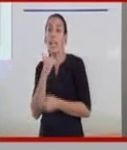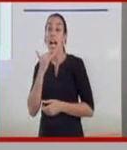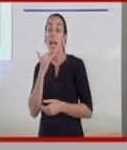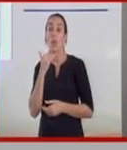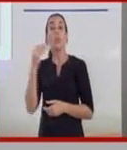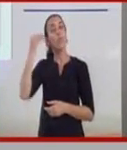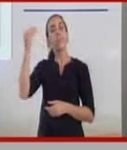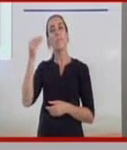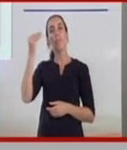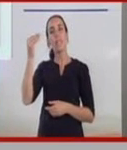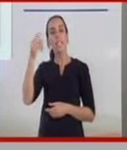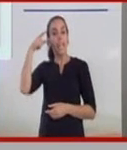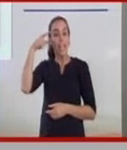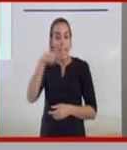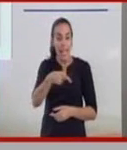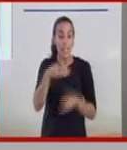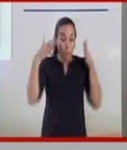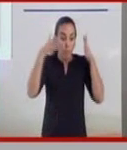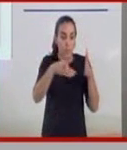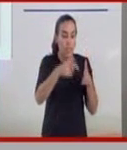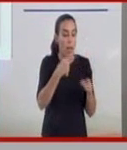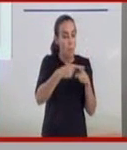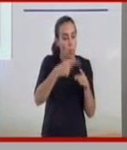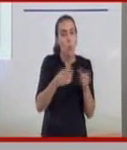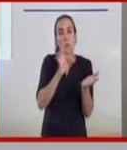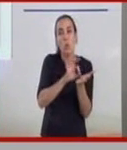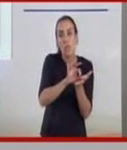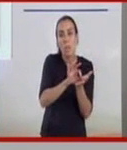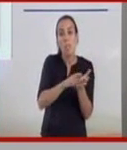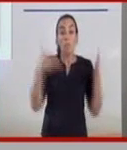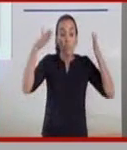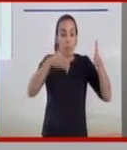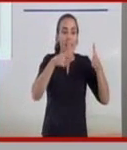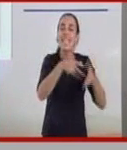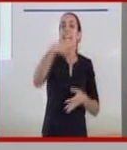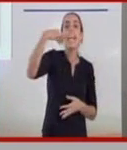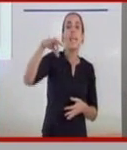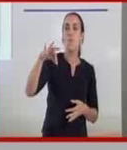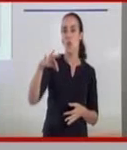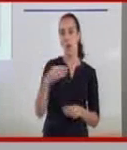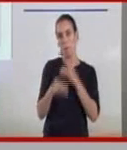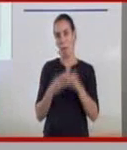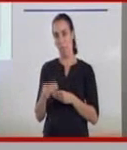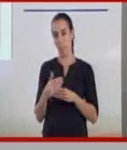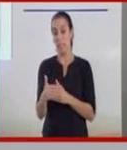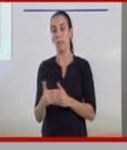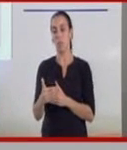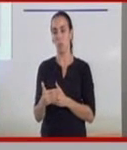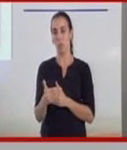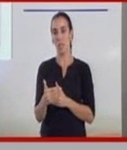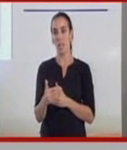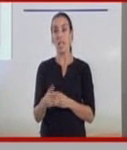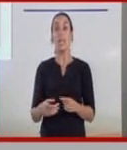como si ese producto o servicio fuera a ser el único que vamos a diseñar, y tiene que ser, por tanto, el mejor. Por eso yo os animo a